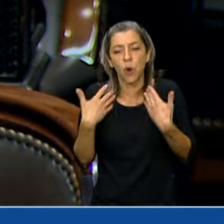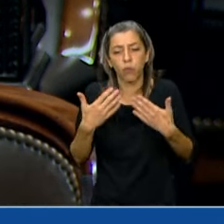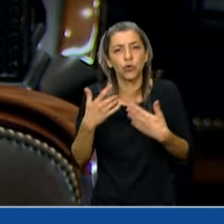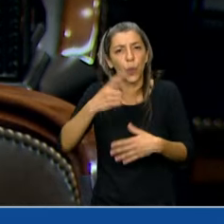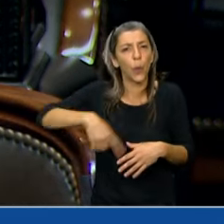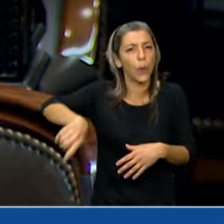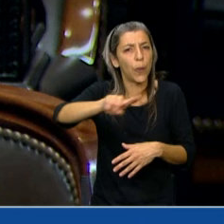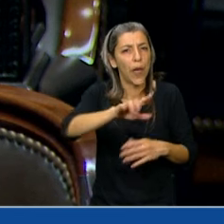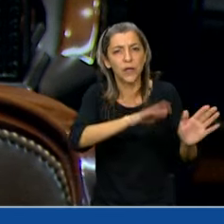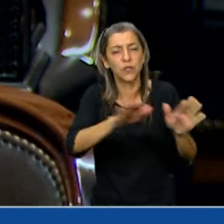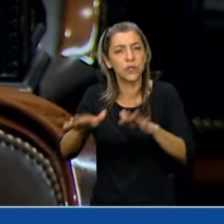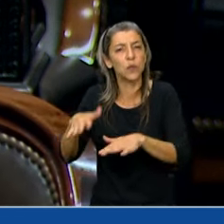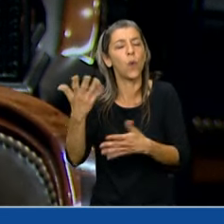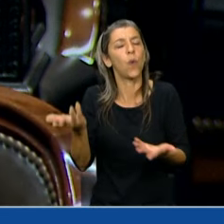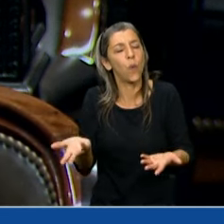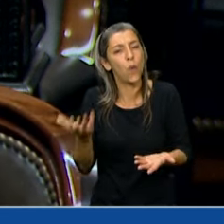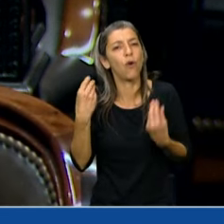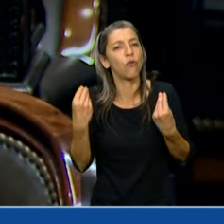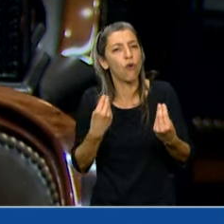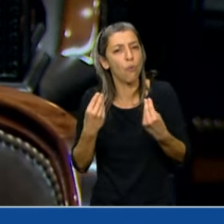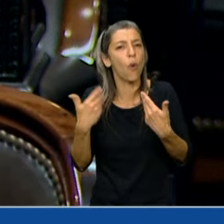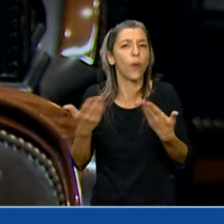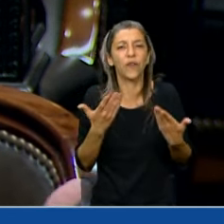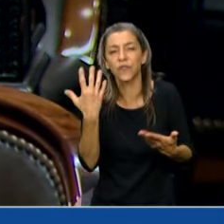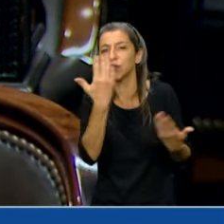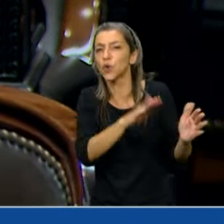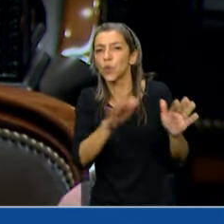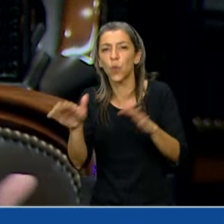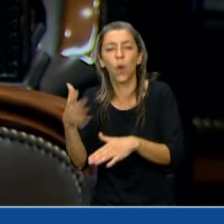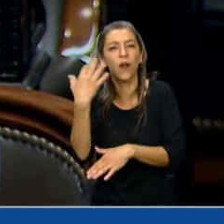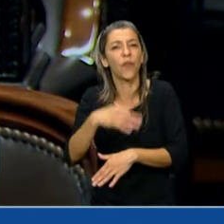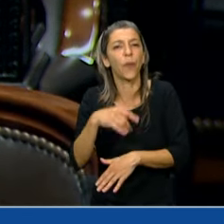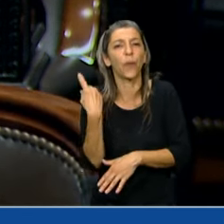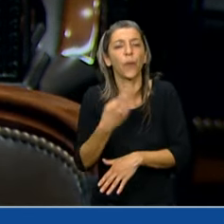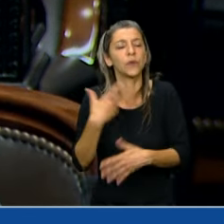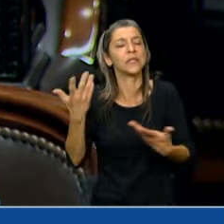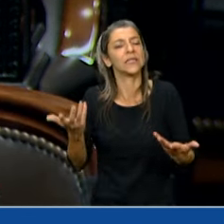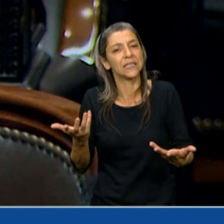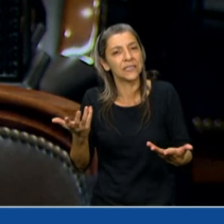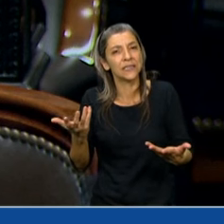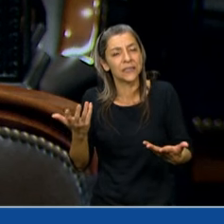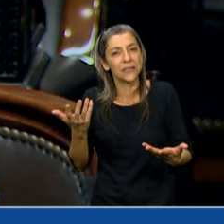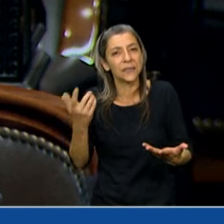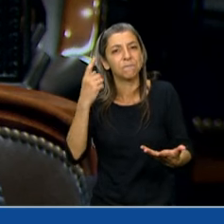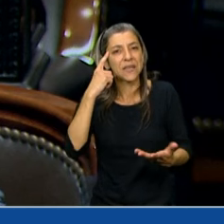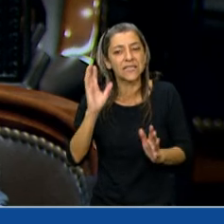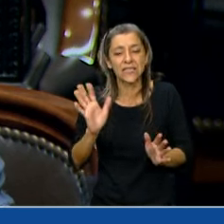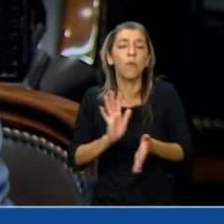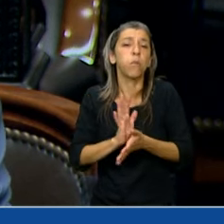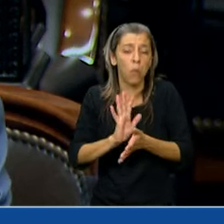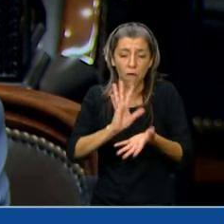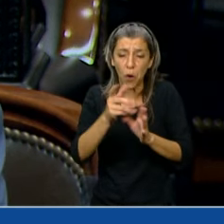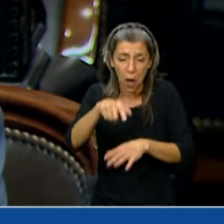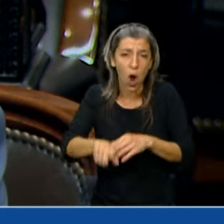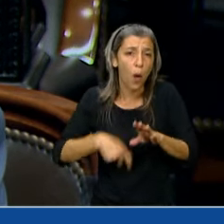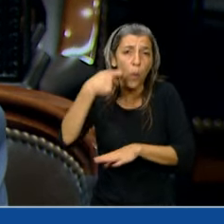costos hundidos grandes beneficios que consideramos que ya con la devolución de IVA o